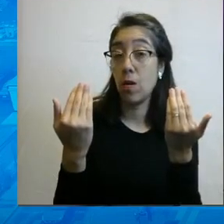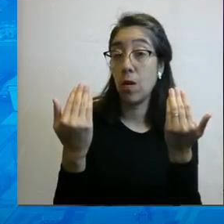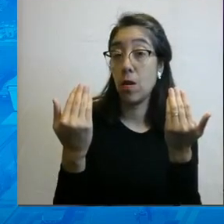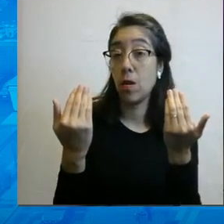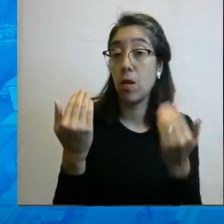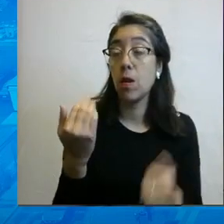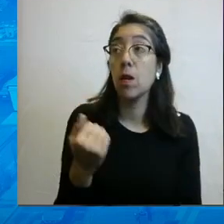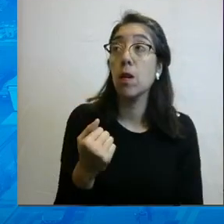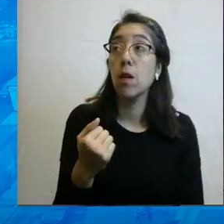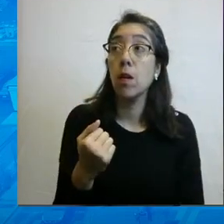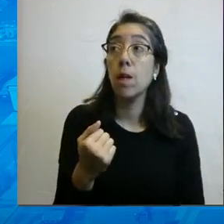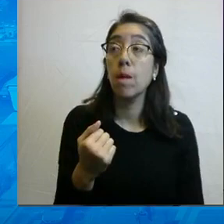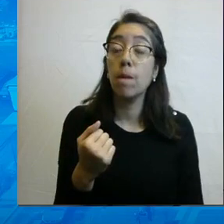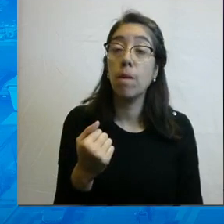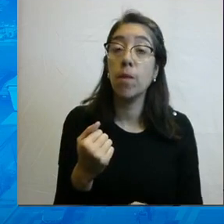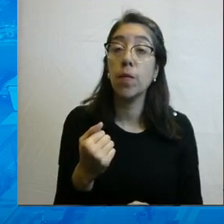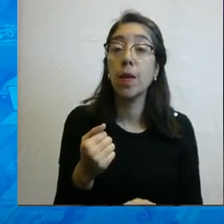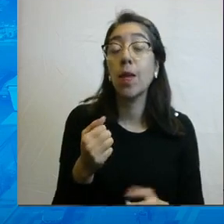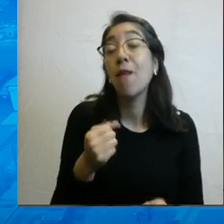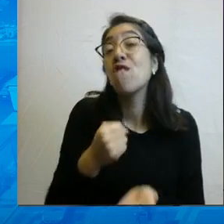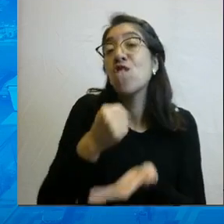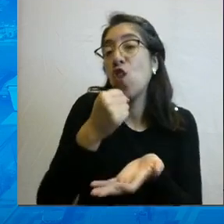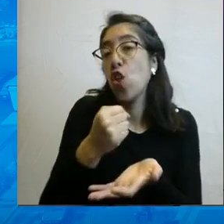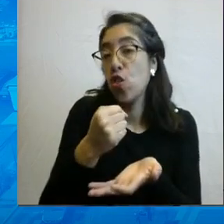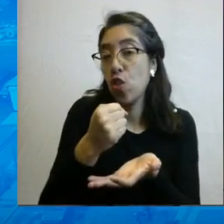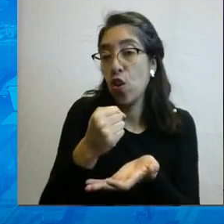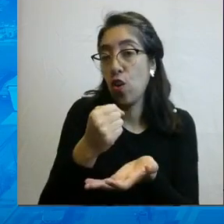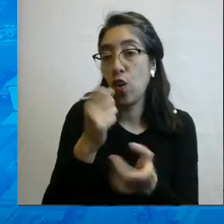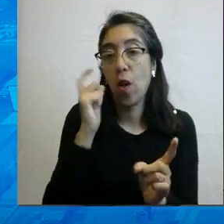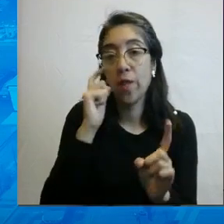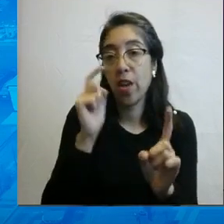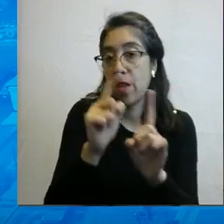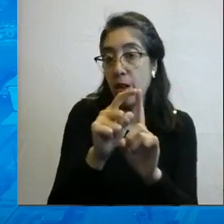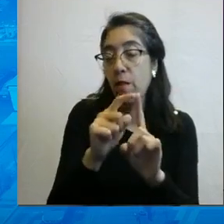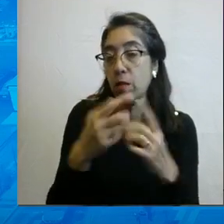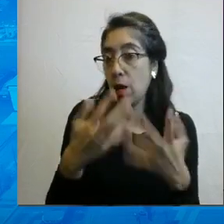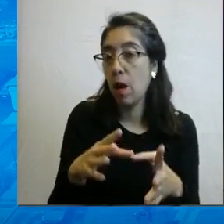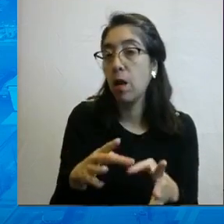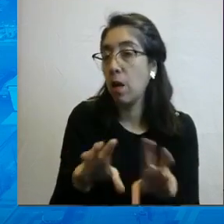pero no es, estos fondos son para esto específicamente.